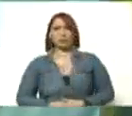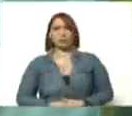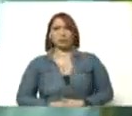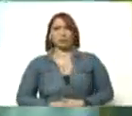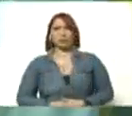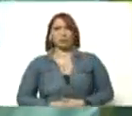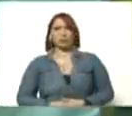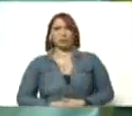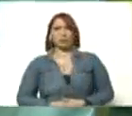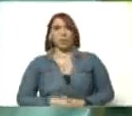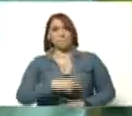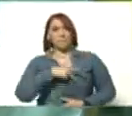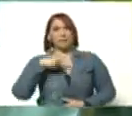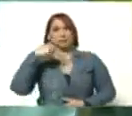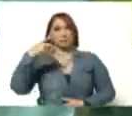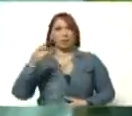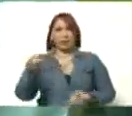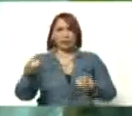pasión nos entregan hoy